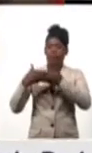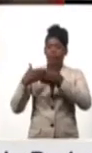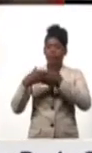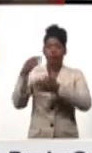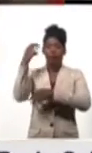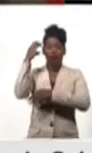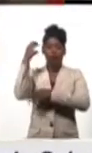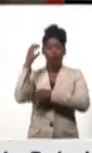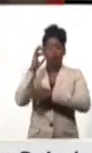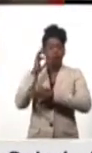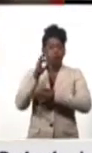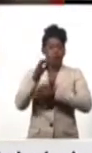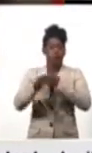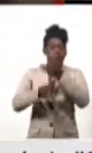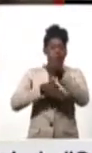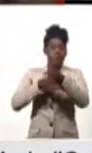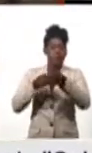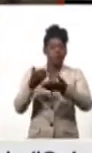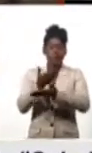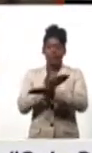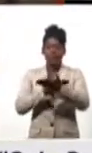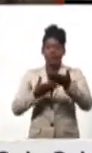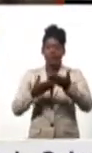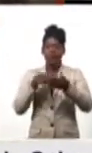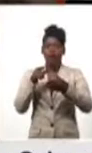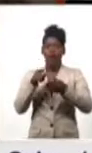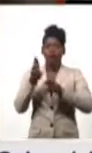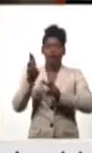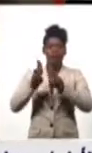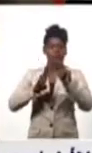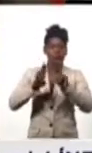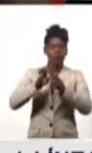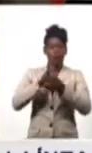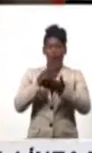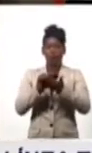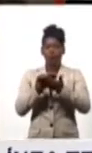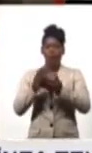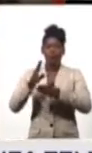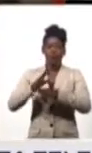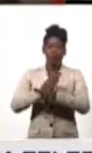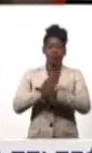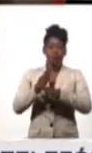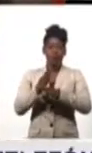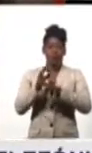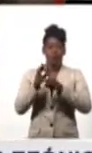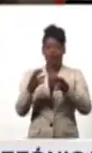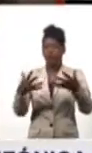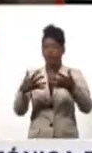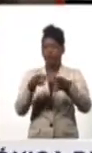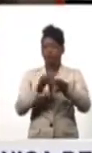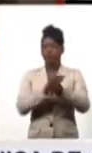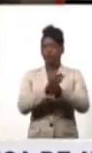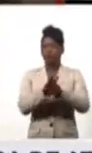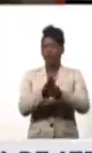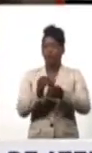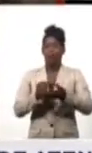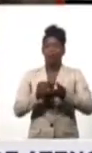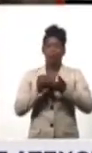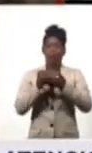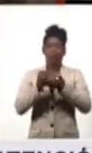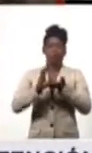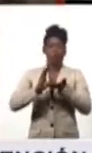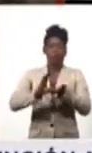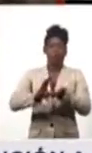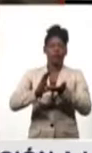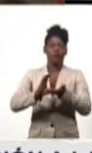a partir de las competencias que tiene cada uno relacionado con la COVID para apoyarlos, y en particular también